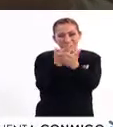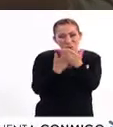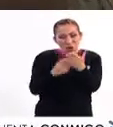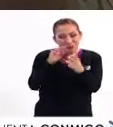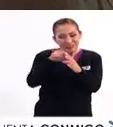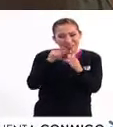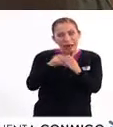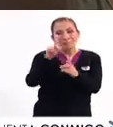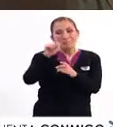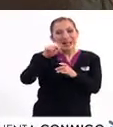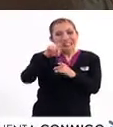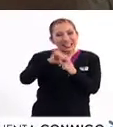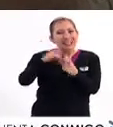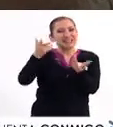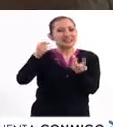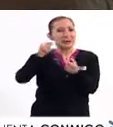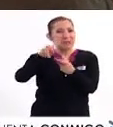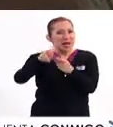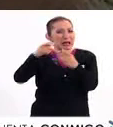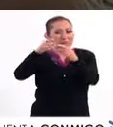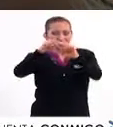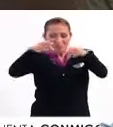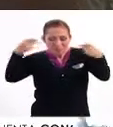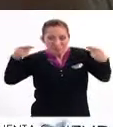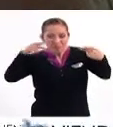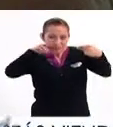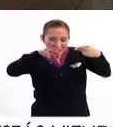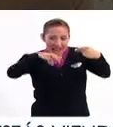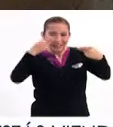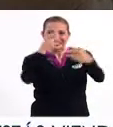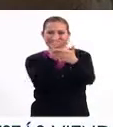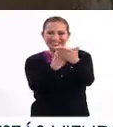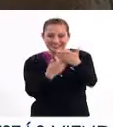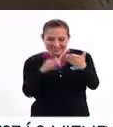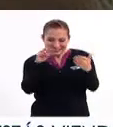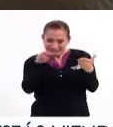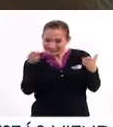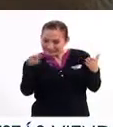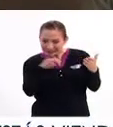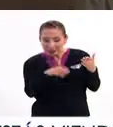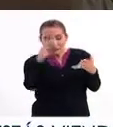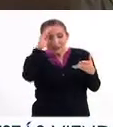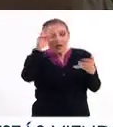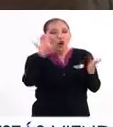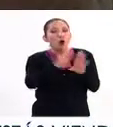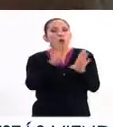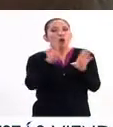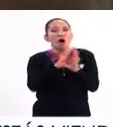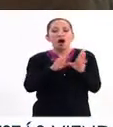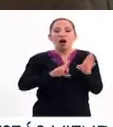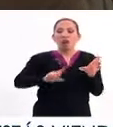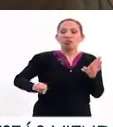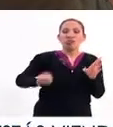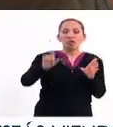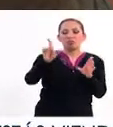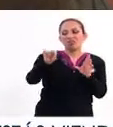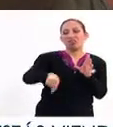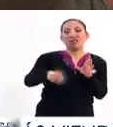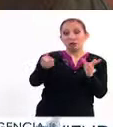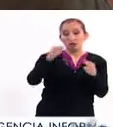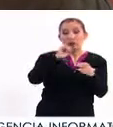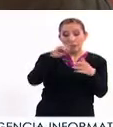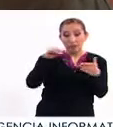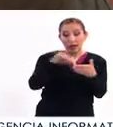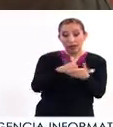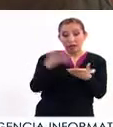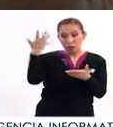algo despectivo, sino como algo incluso que un adulto se puedan hacer novelas gráficas para adultos con buena calidad